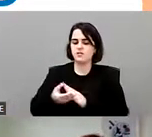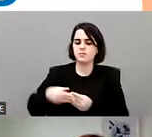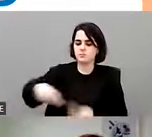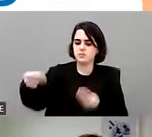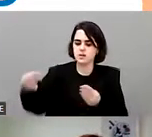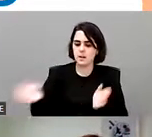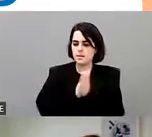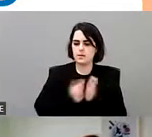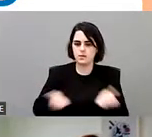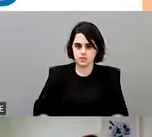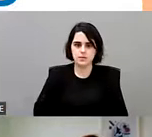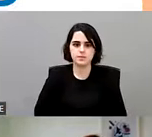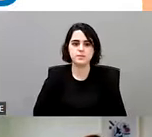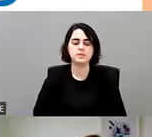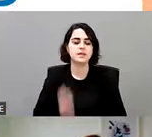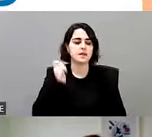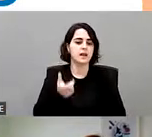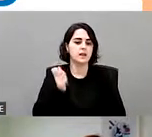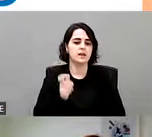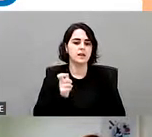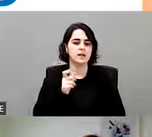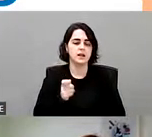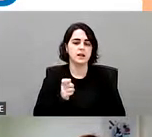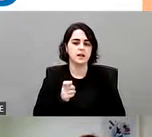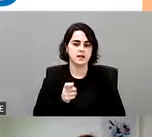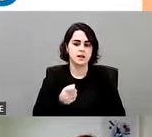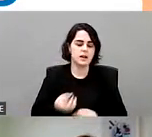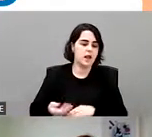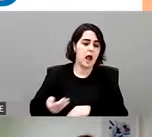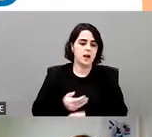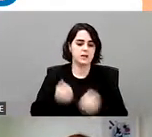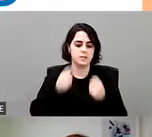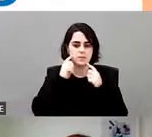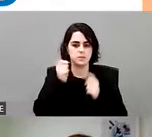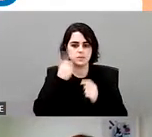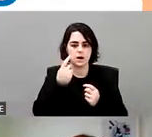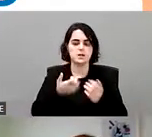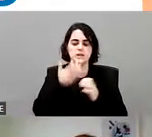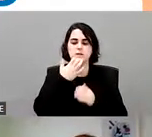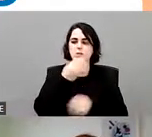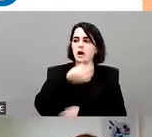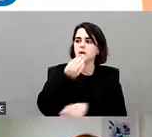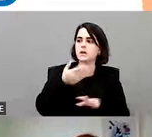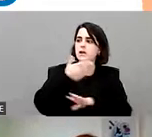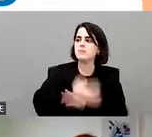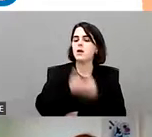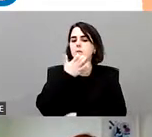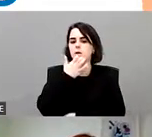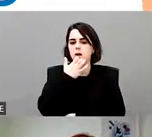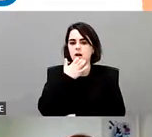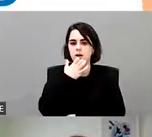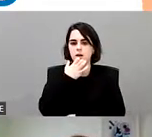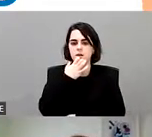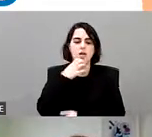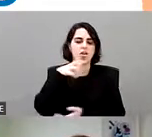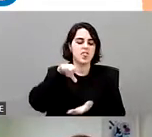velcro, en la tablilla. Muchas veces me anticipaba y cuando íbamos a algún sitio, pues íbamos por la tarde, por ejemplo, a pasar la tarde al